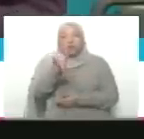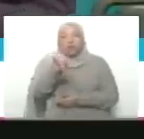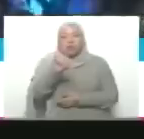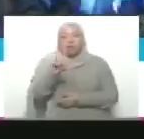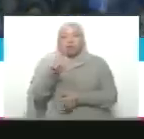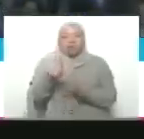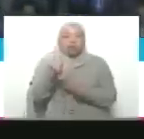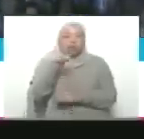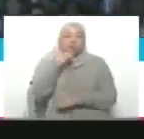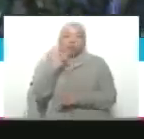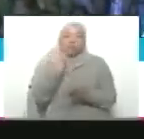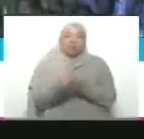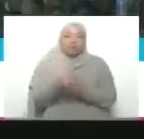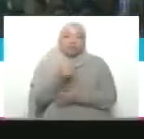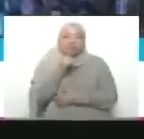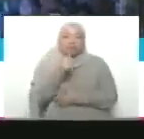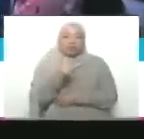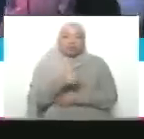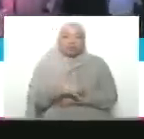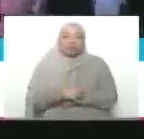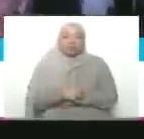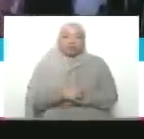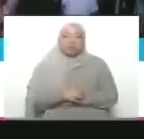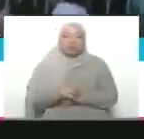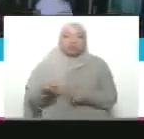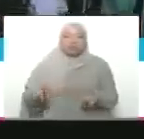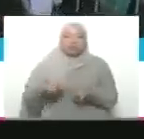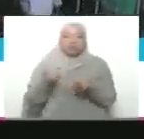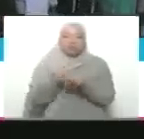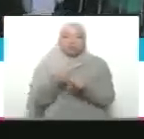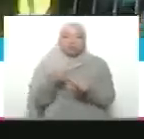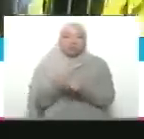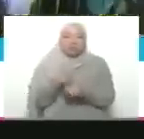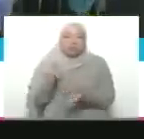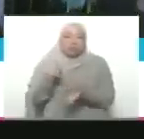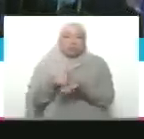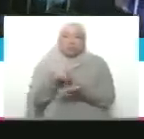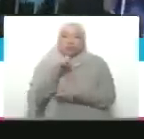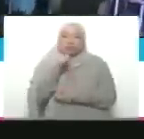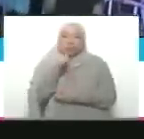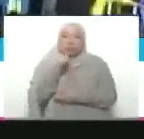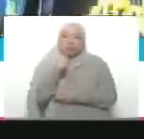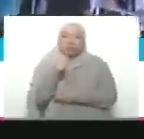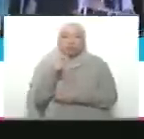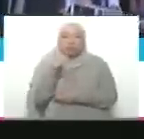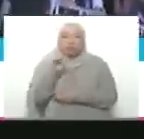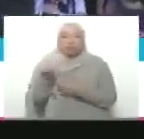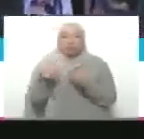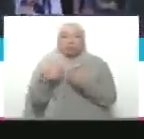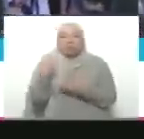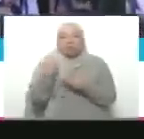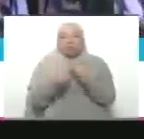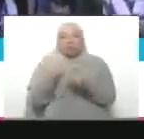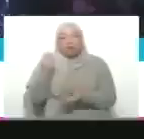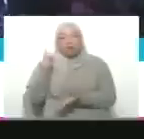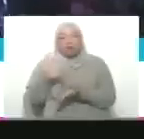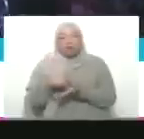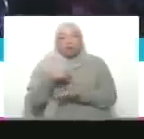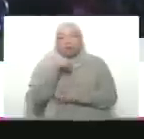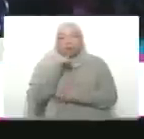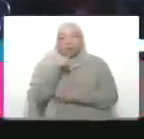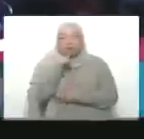zoner Venezuela estuvo Dimas Pedrosa que es el homenajeado en esta Dimas Pedrosa que pase Dimas Pedrosa para acá